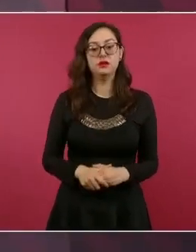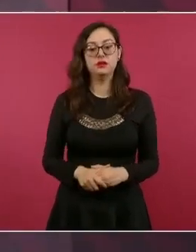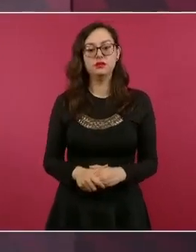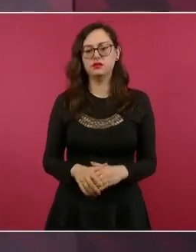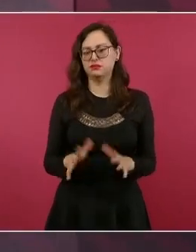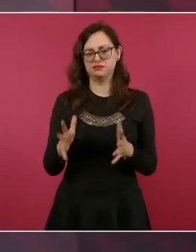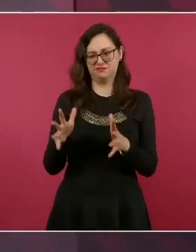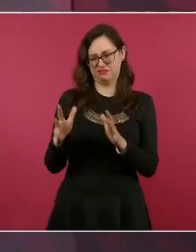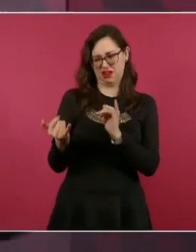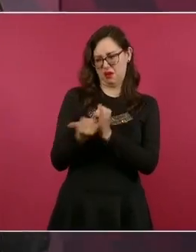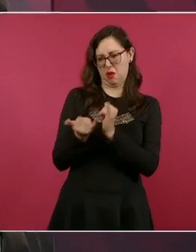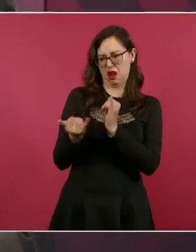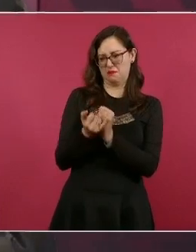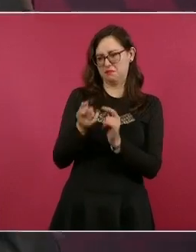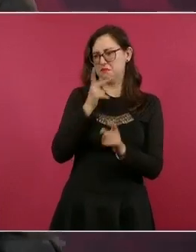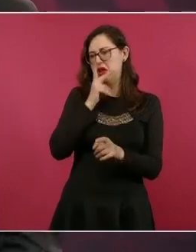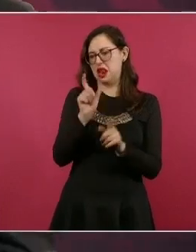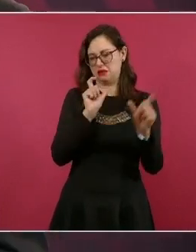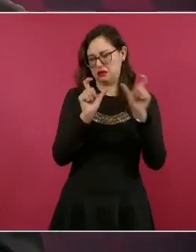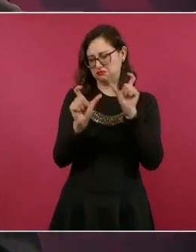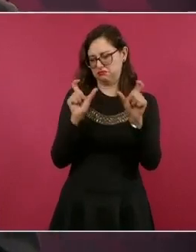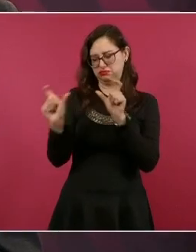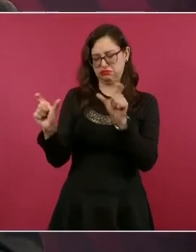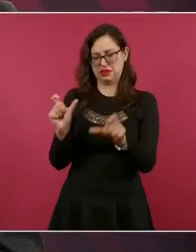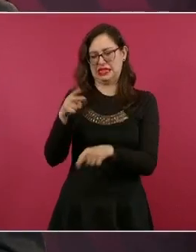o algo por el estilo.